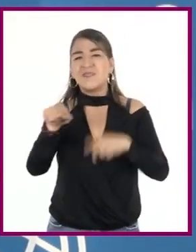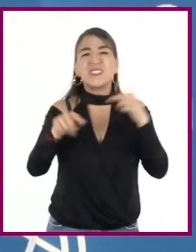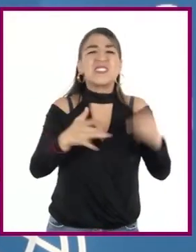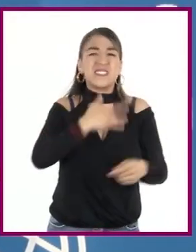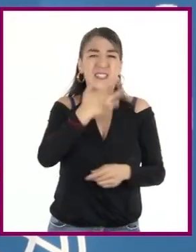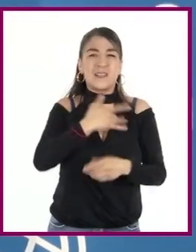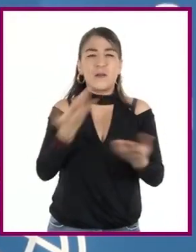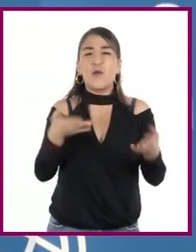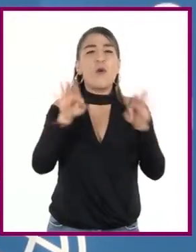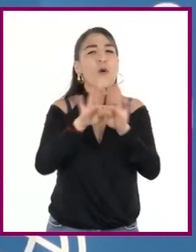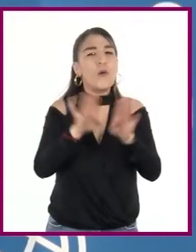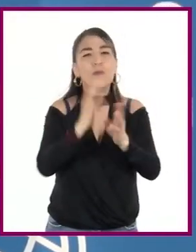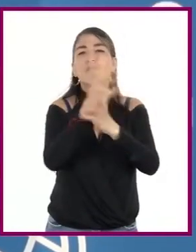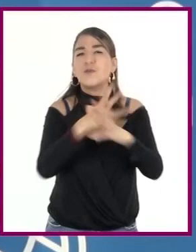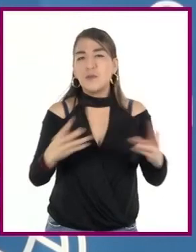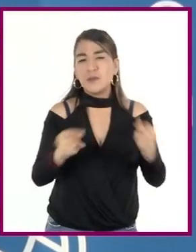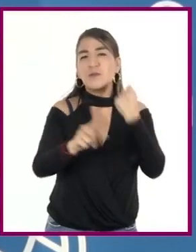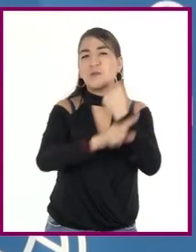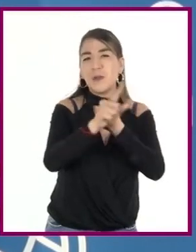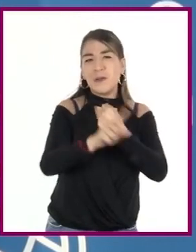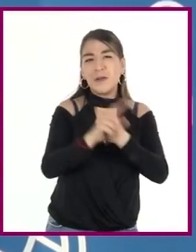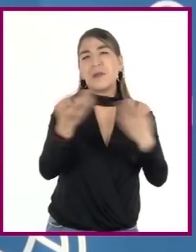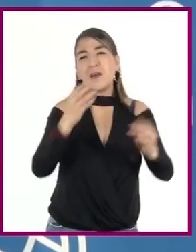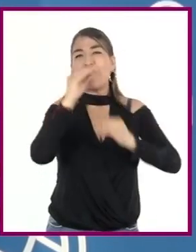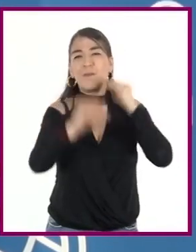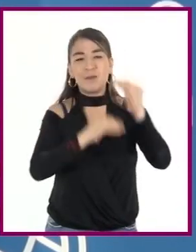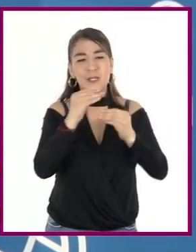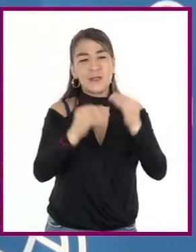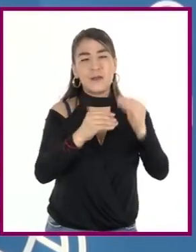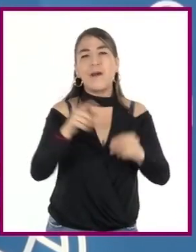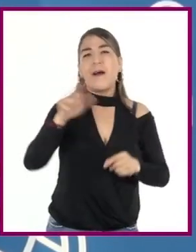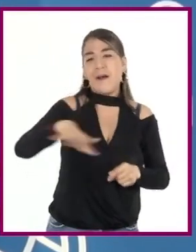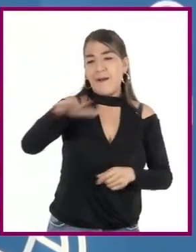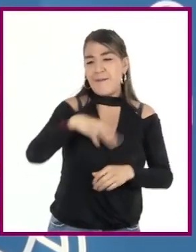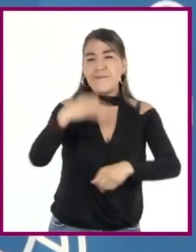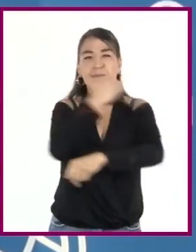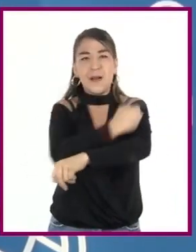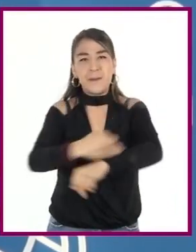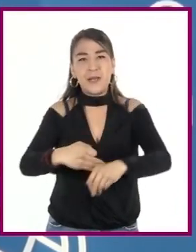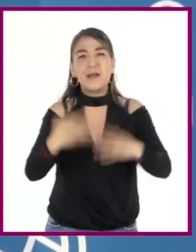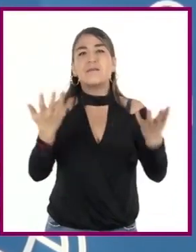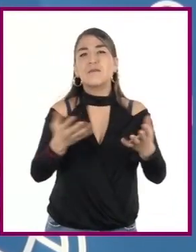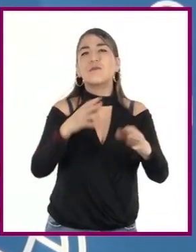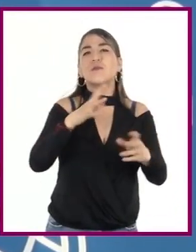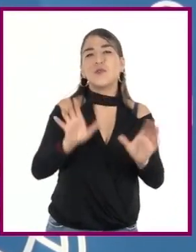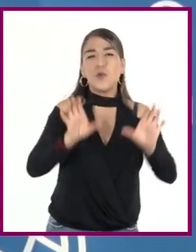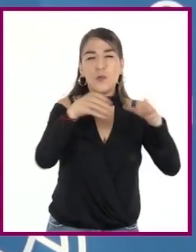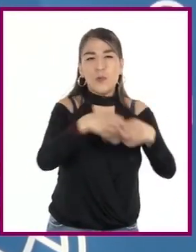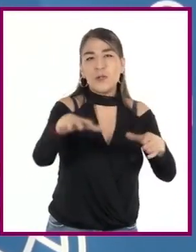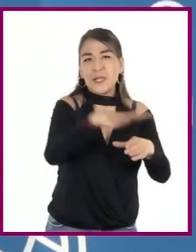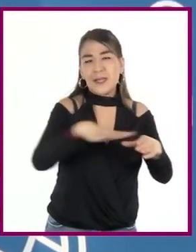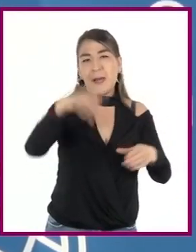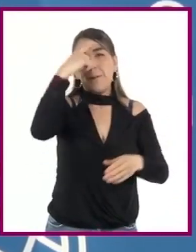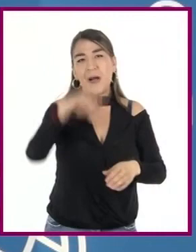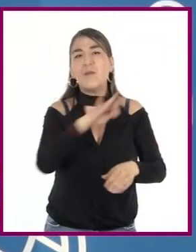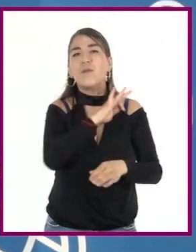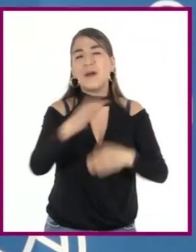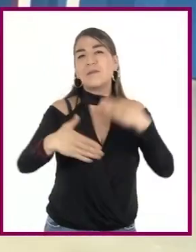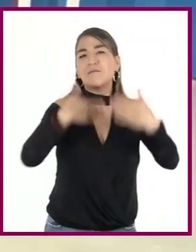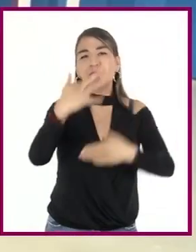¿Cómo los han solucionado? ¿Qué han modificado en la familia, en la comunidad para mejorar la